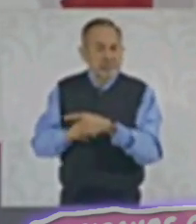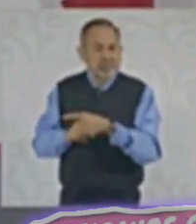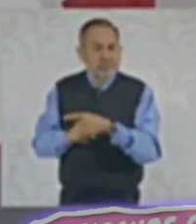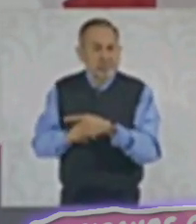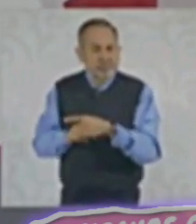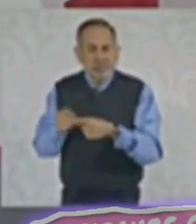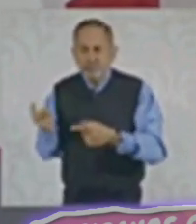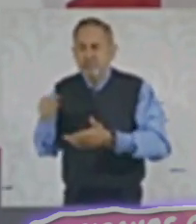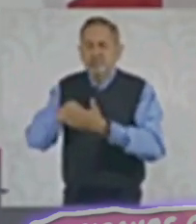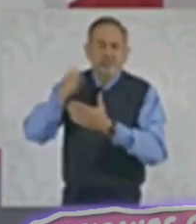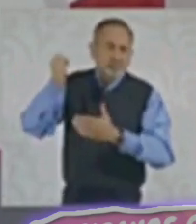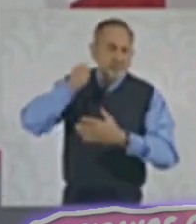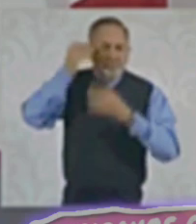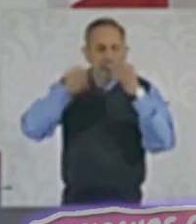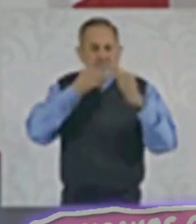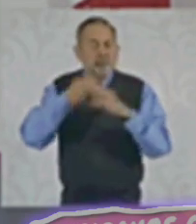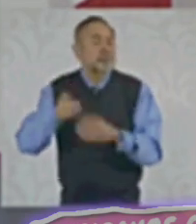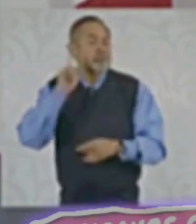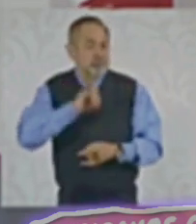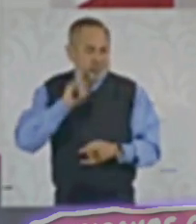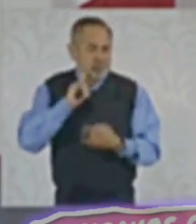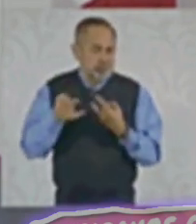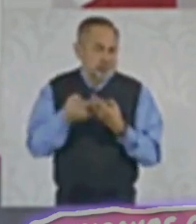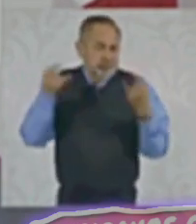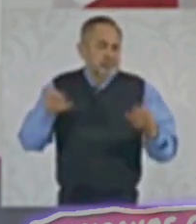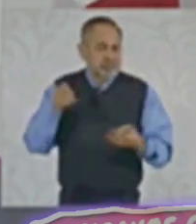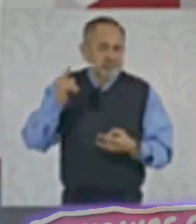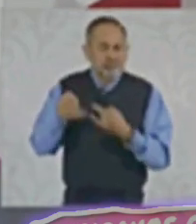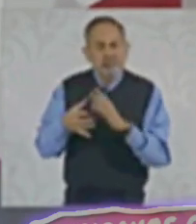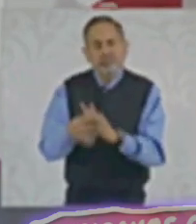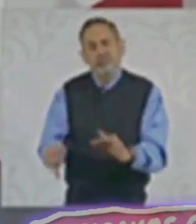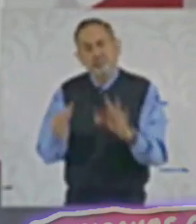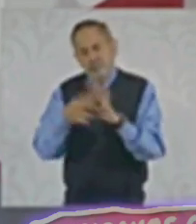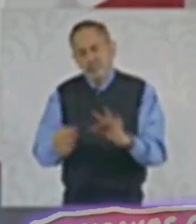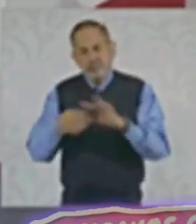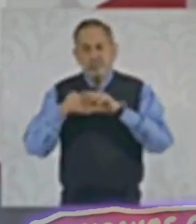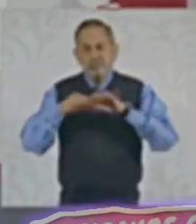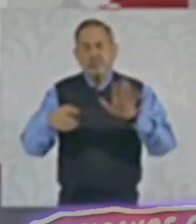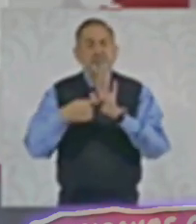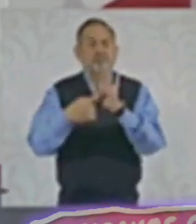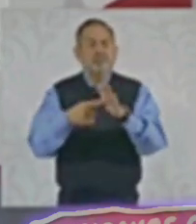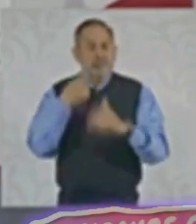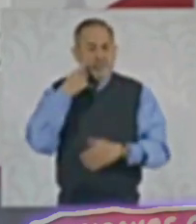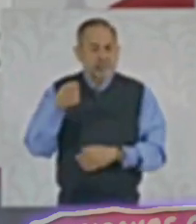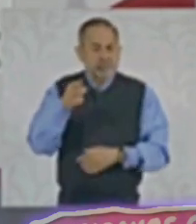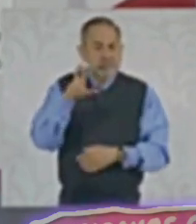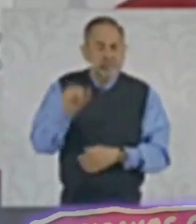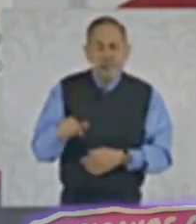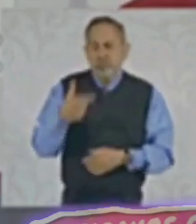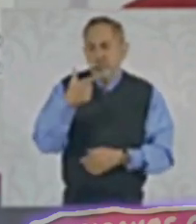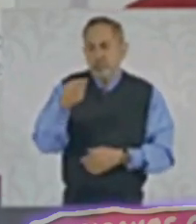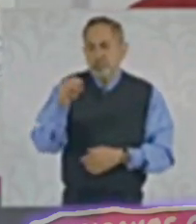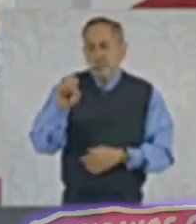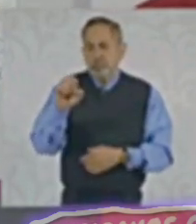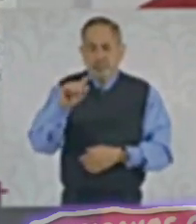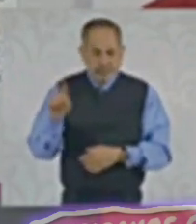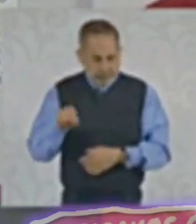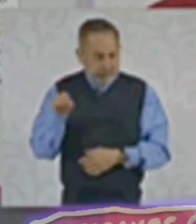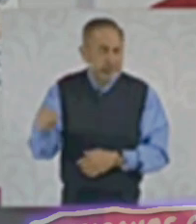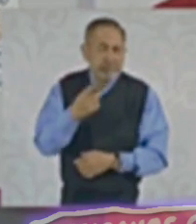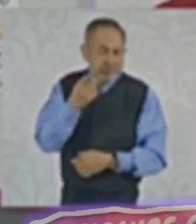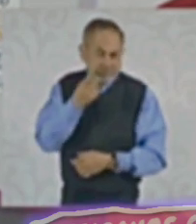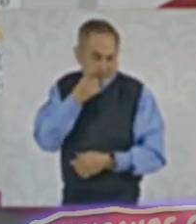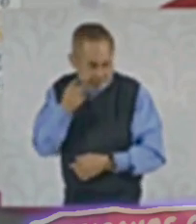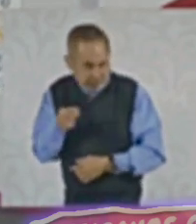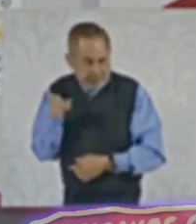en su discurso la historiadora que se presentó, la doctora Gómez,